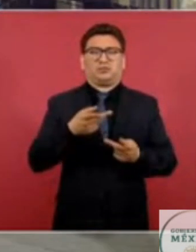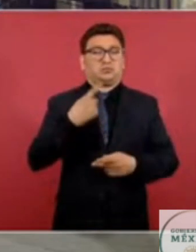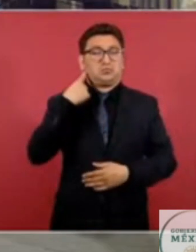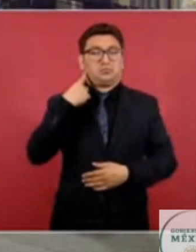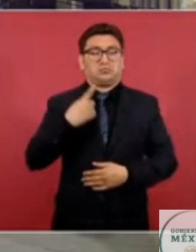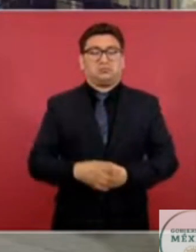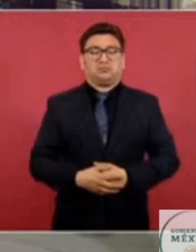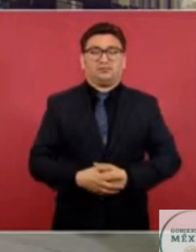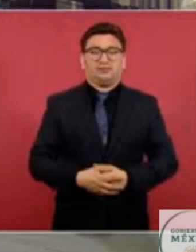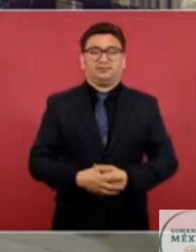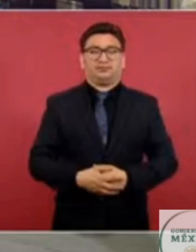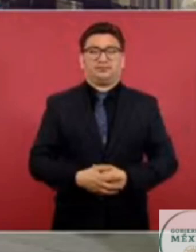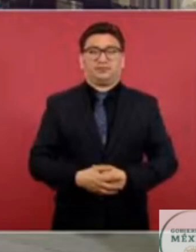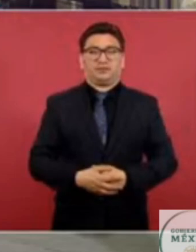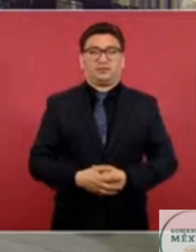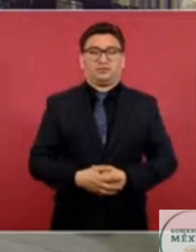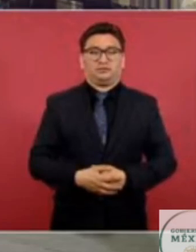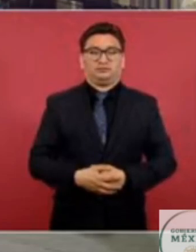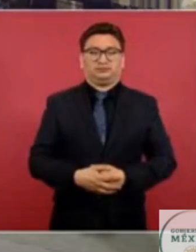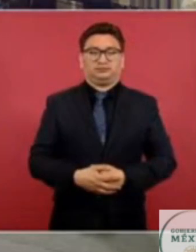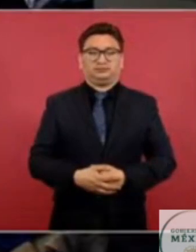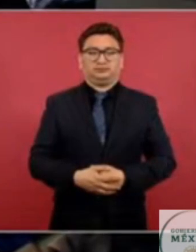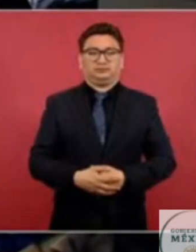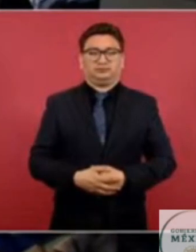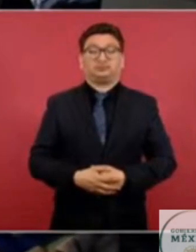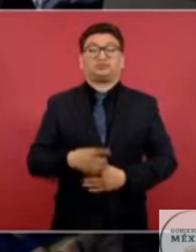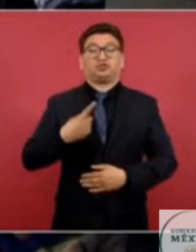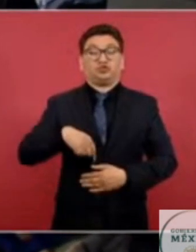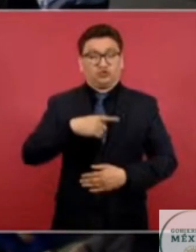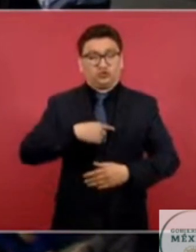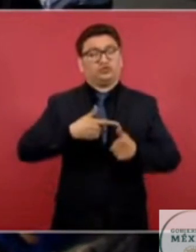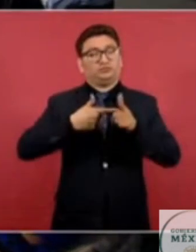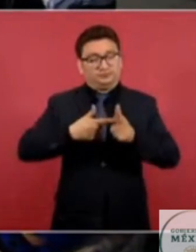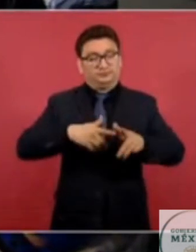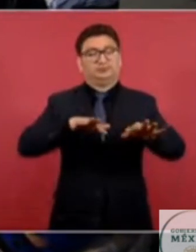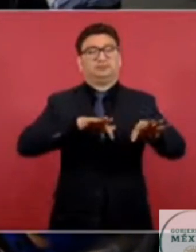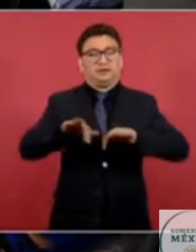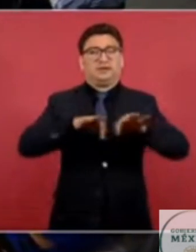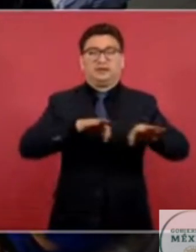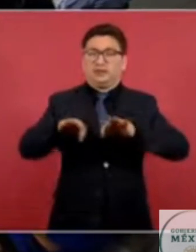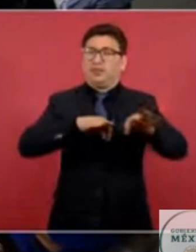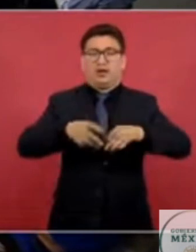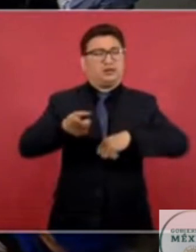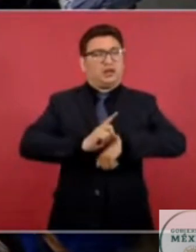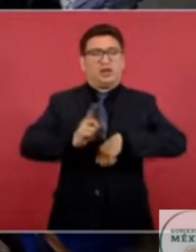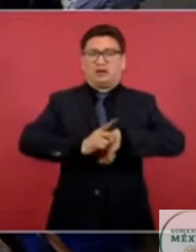que desaparecen al día. 2 de cada 3 son niños. Que estamos trabajando todo el tiempo.